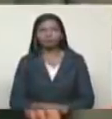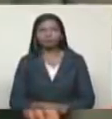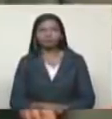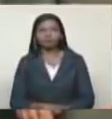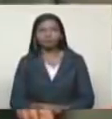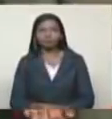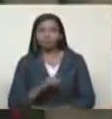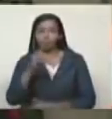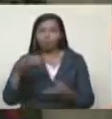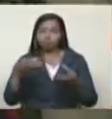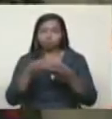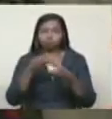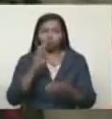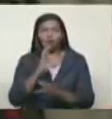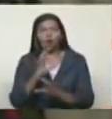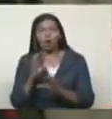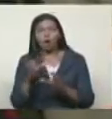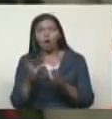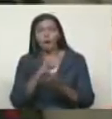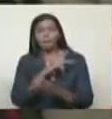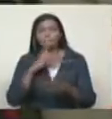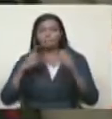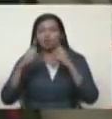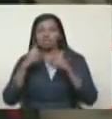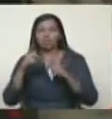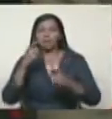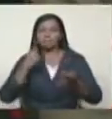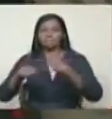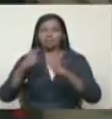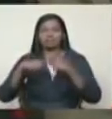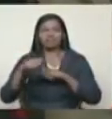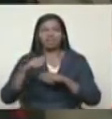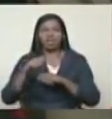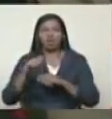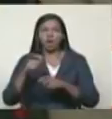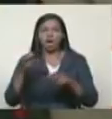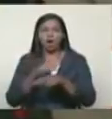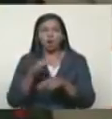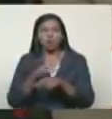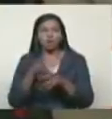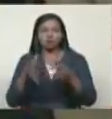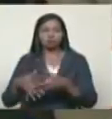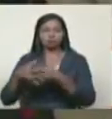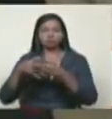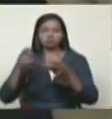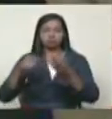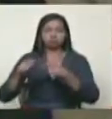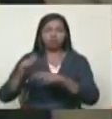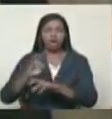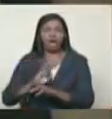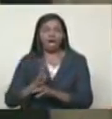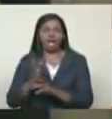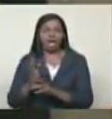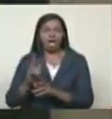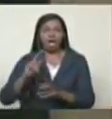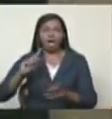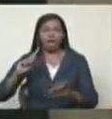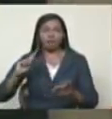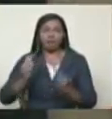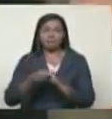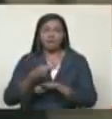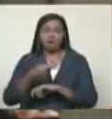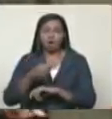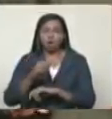Y un grupo de políticos apátridas que se han vendido a los al gobierno de los Estados Unidos, porque nosotros no tenemos nada contra los pueblos